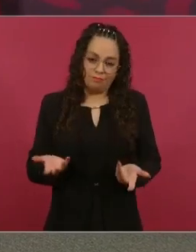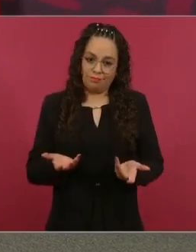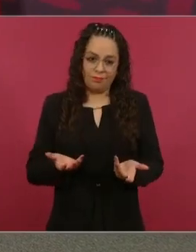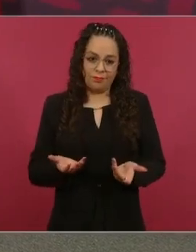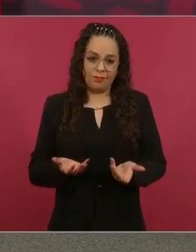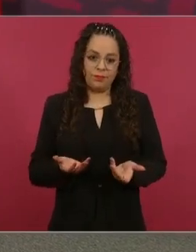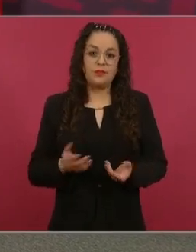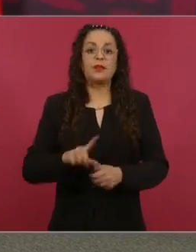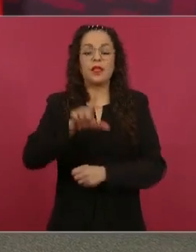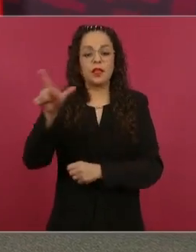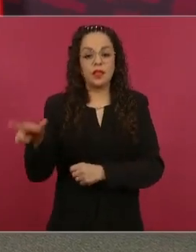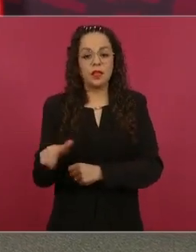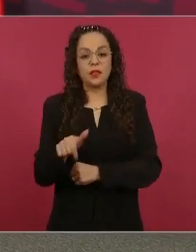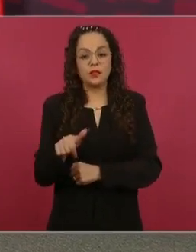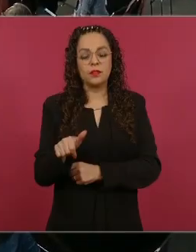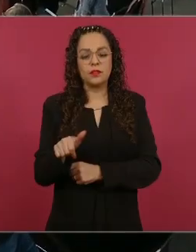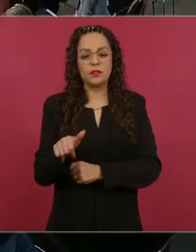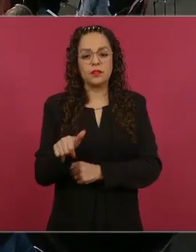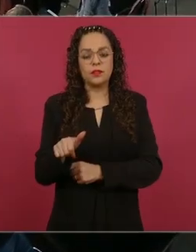empezar a…